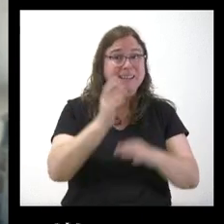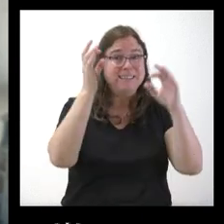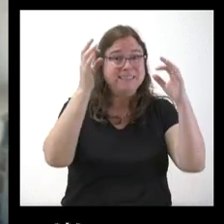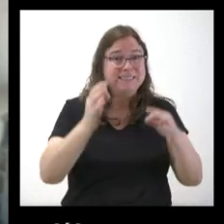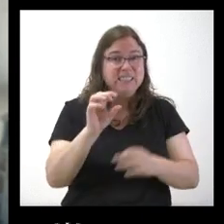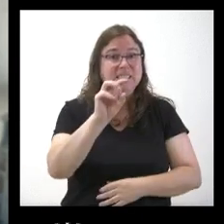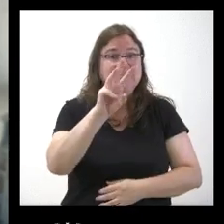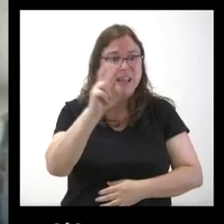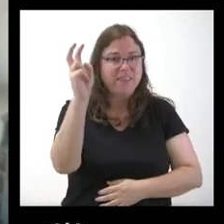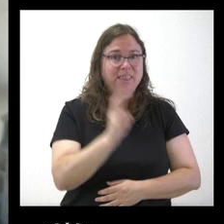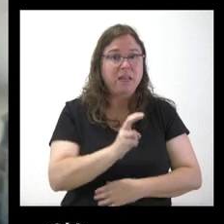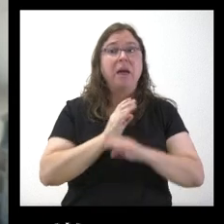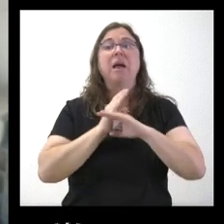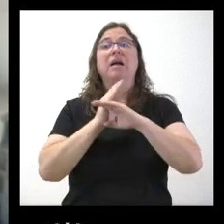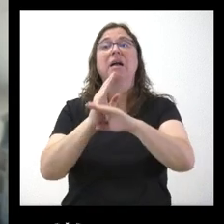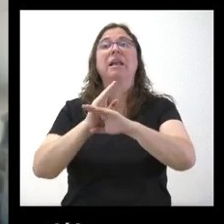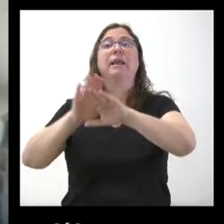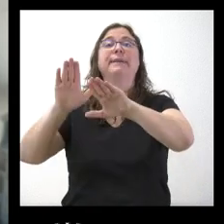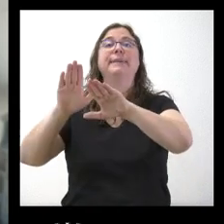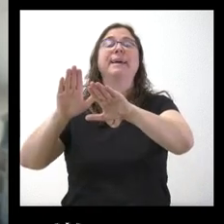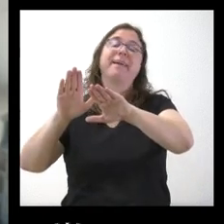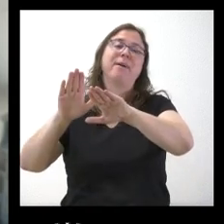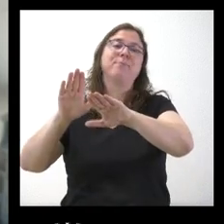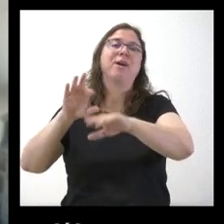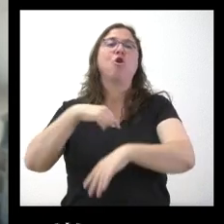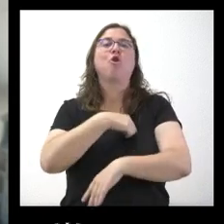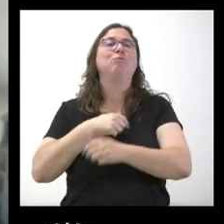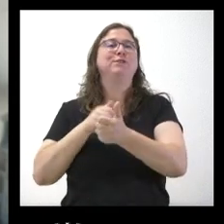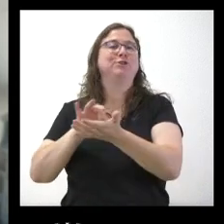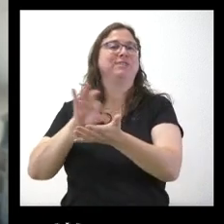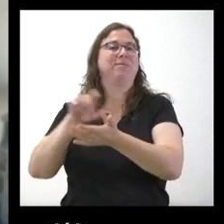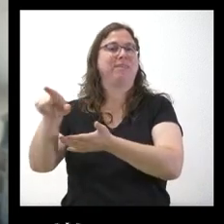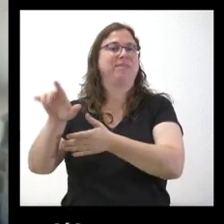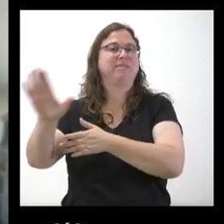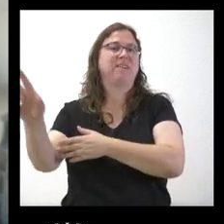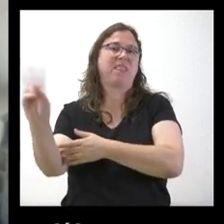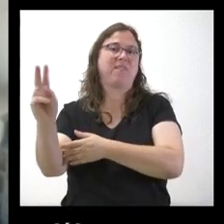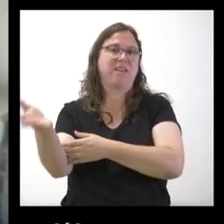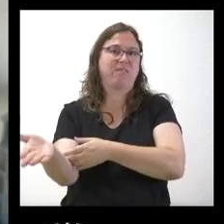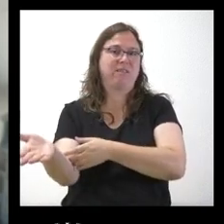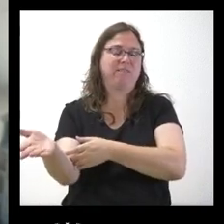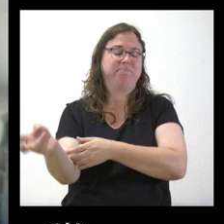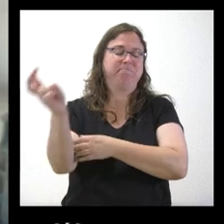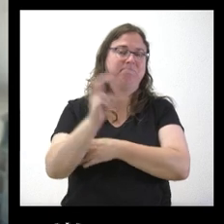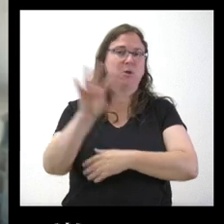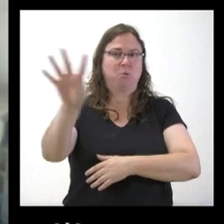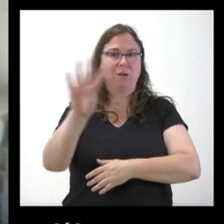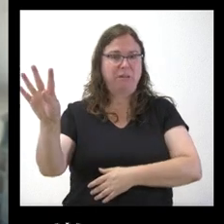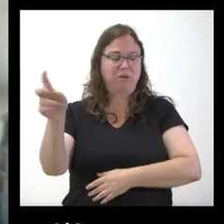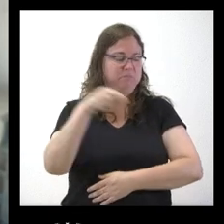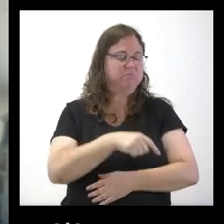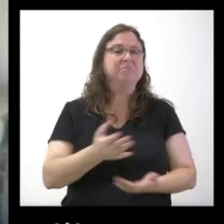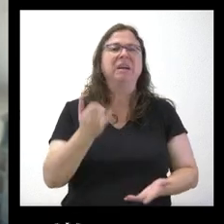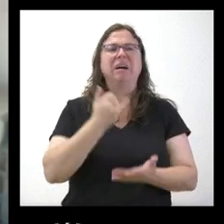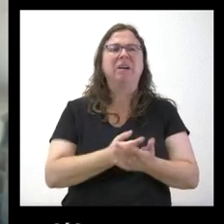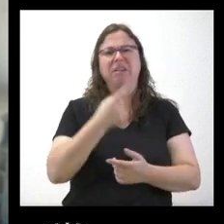13 porque el resto se ha quedado en comisión de servicios de en en valladolia un poco de de centralismo a la